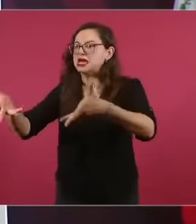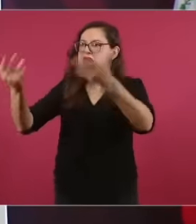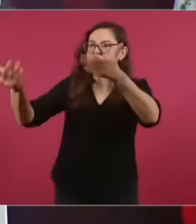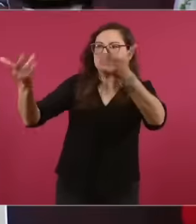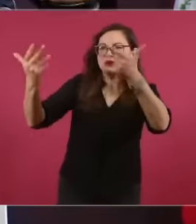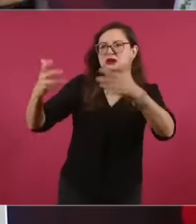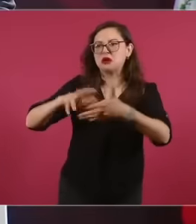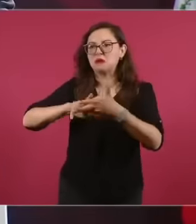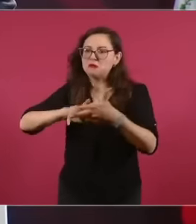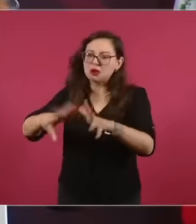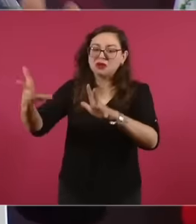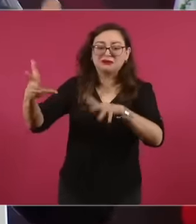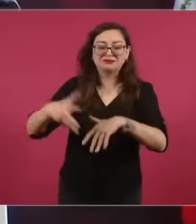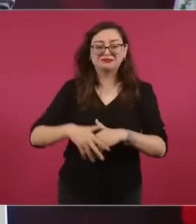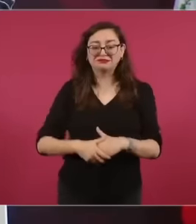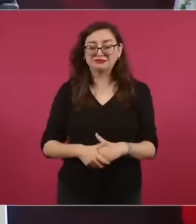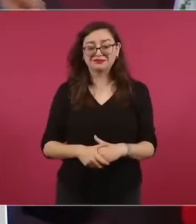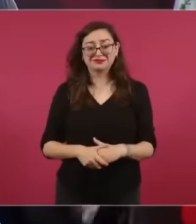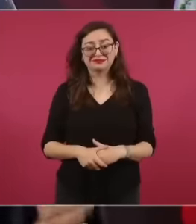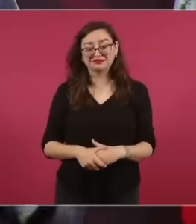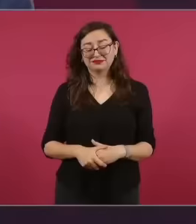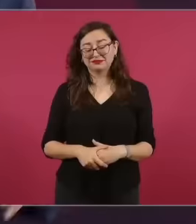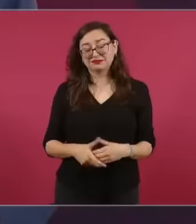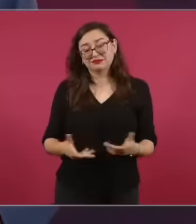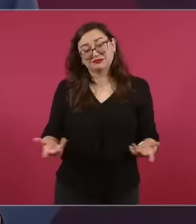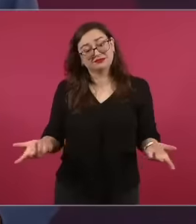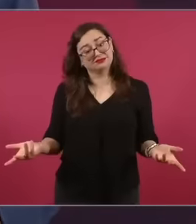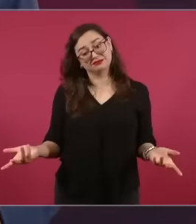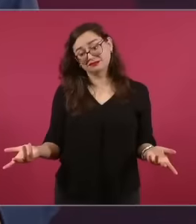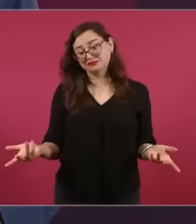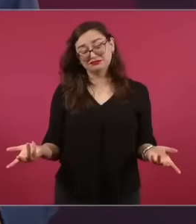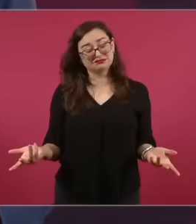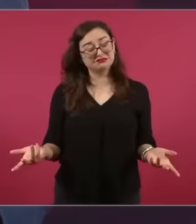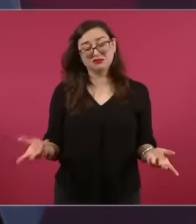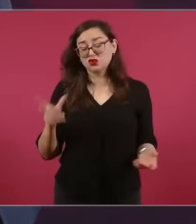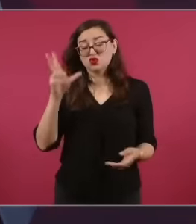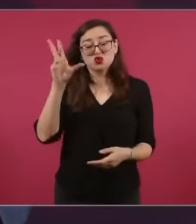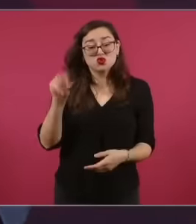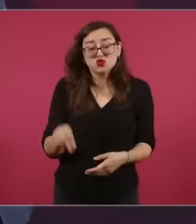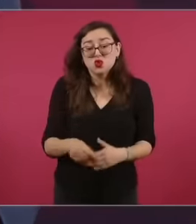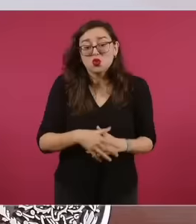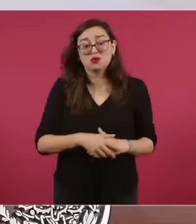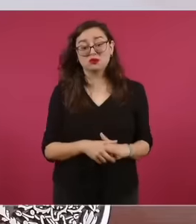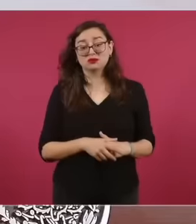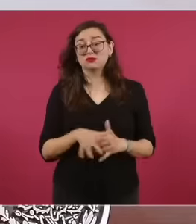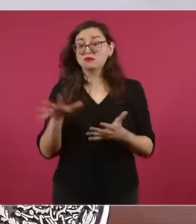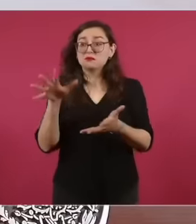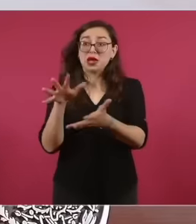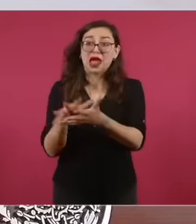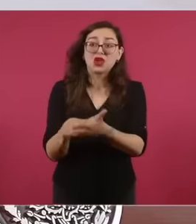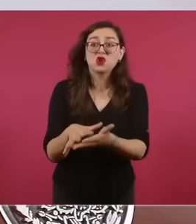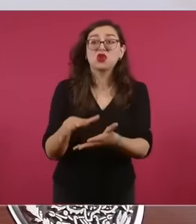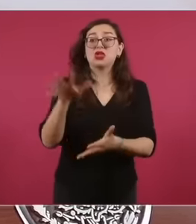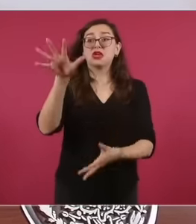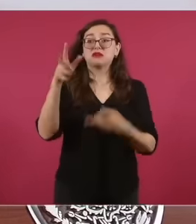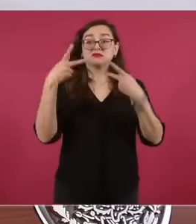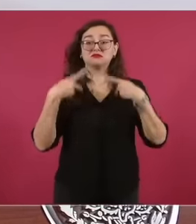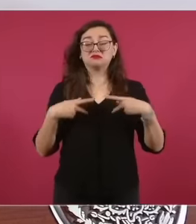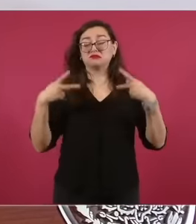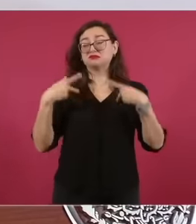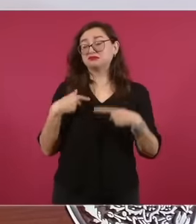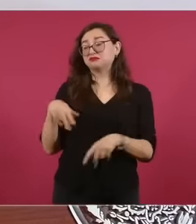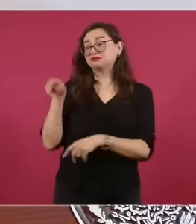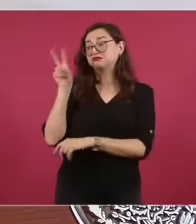no va a suceder nada, no está sucediendo nada, porque el pueblo de México es un pueblo